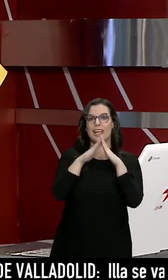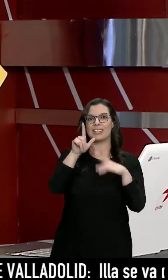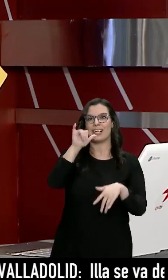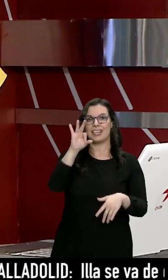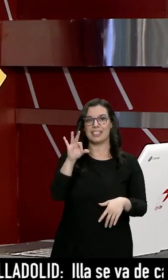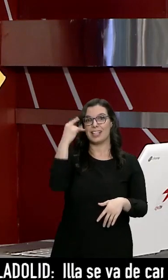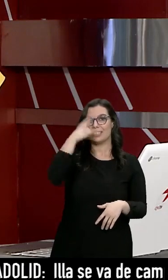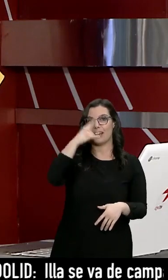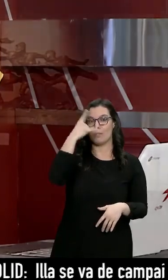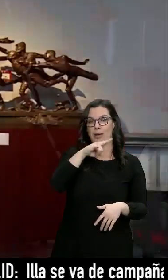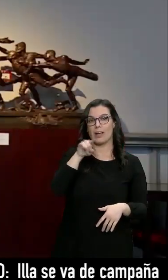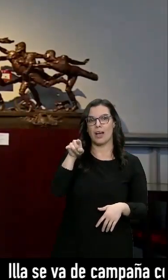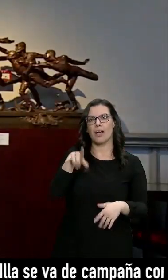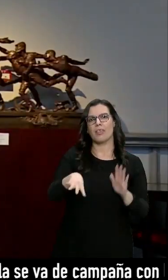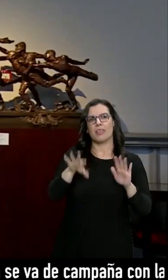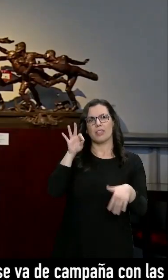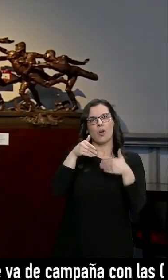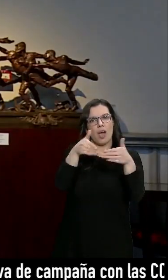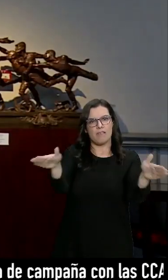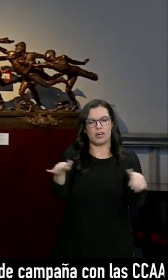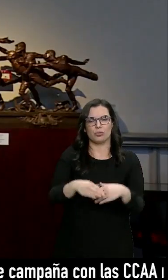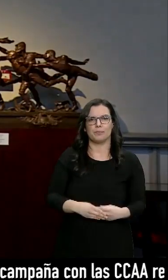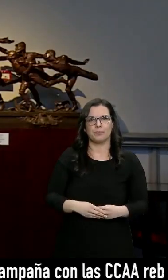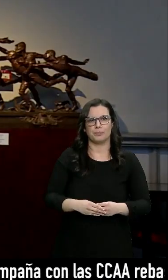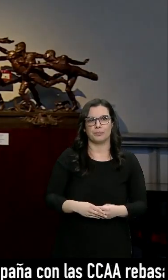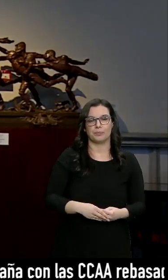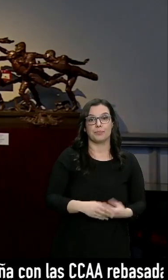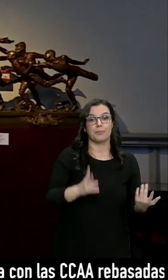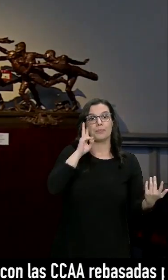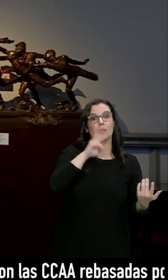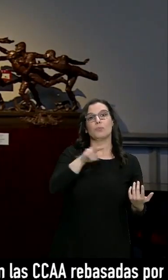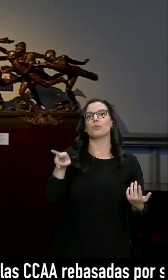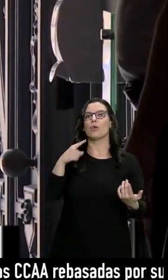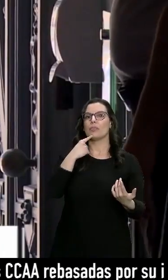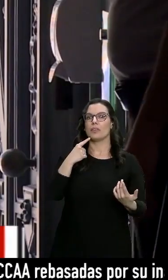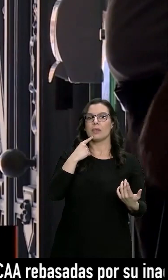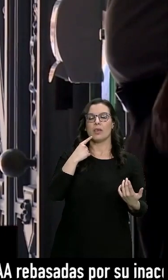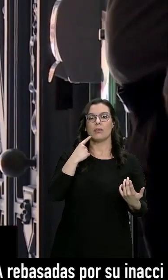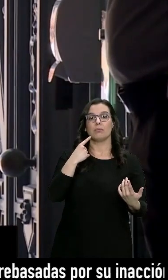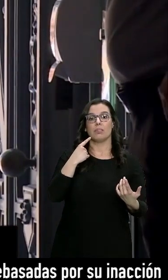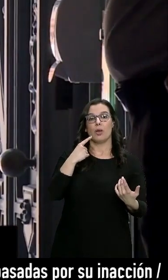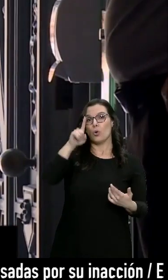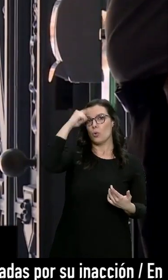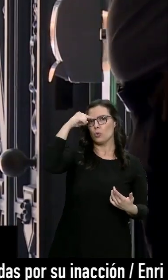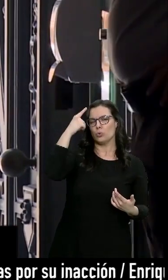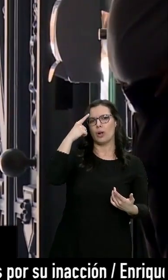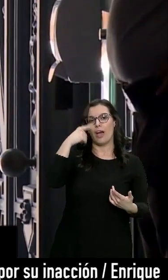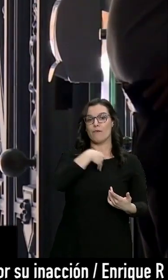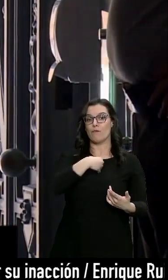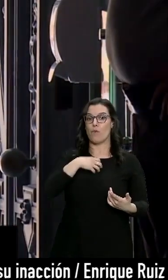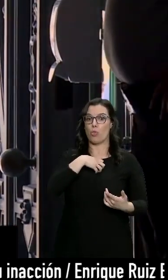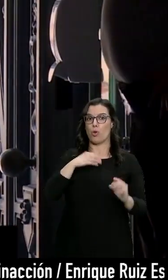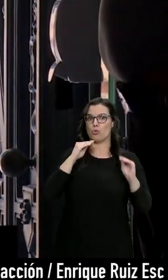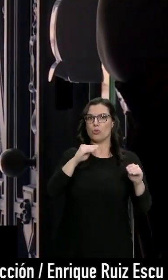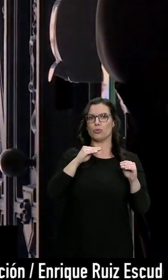de Salamanca, por ejemplo, ha decidido abrir sus puertas. El museo considera que la función social de la cultura es crucial y no